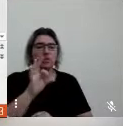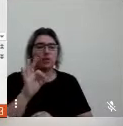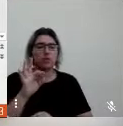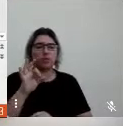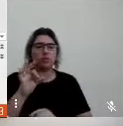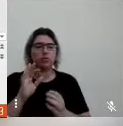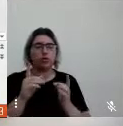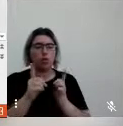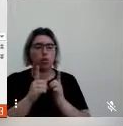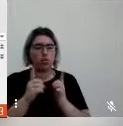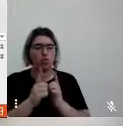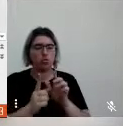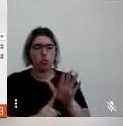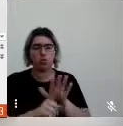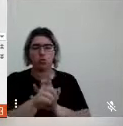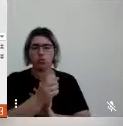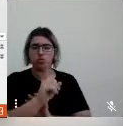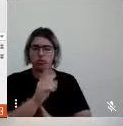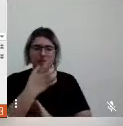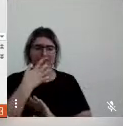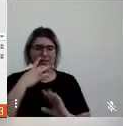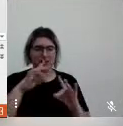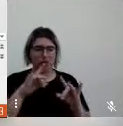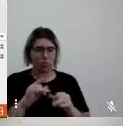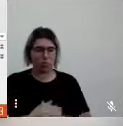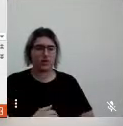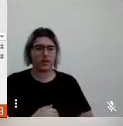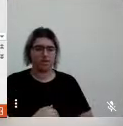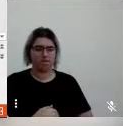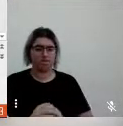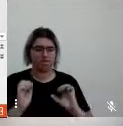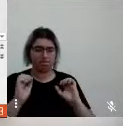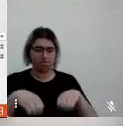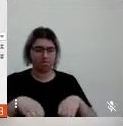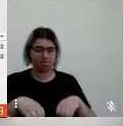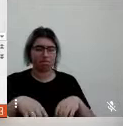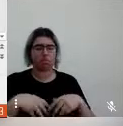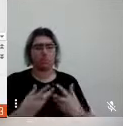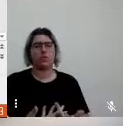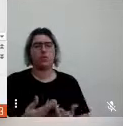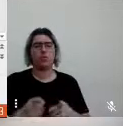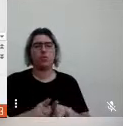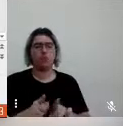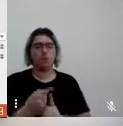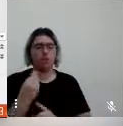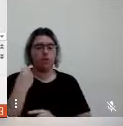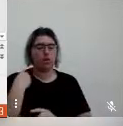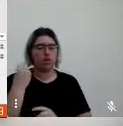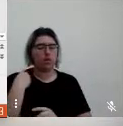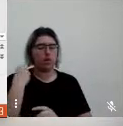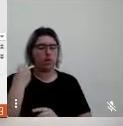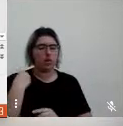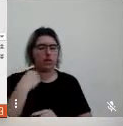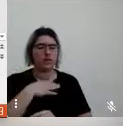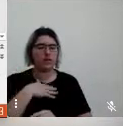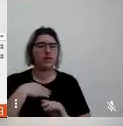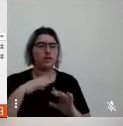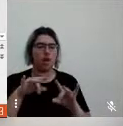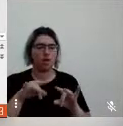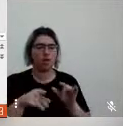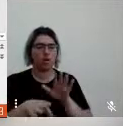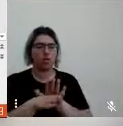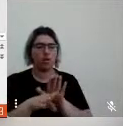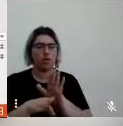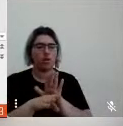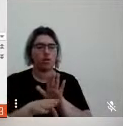se va a desarrollar si consumimos azúcares, ¿vale? Y va a llamarnos a seguir comiendo azúcar. Entonces, importante